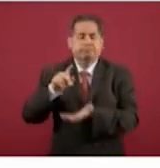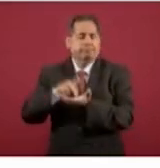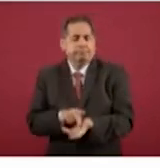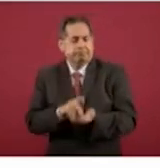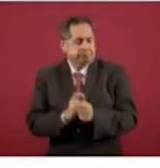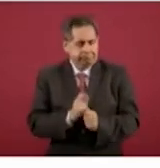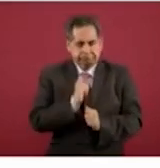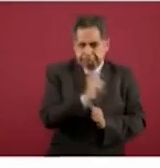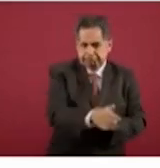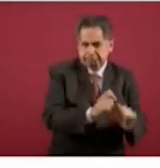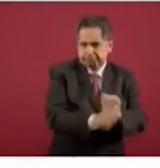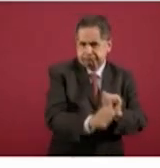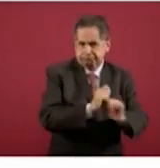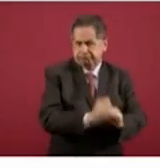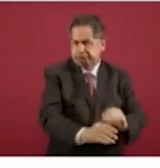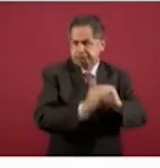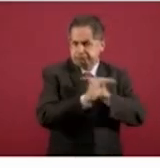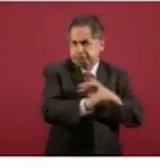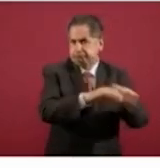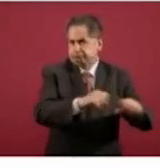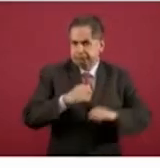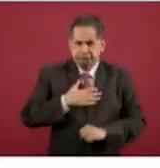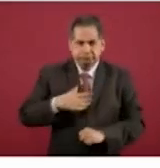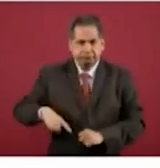significa significa